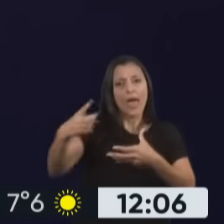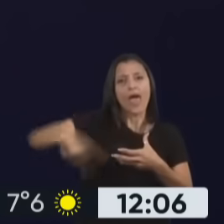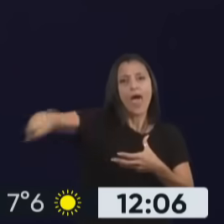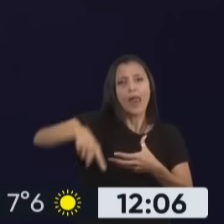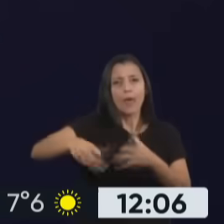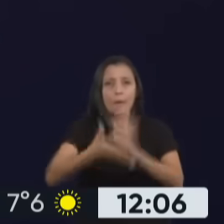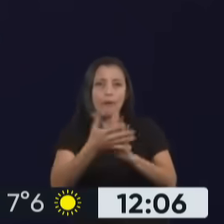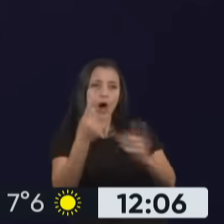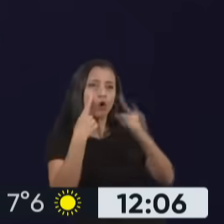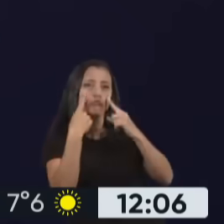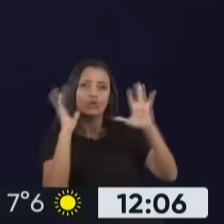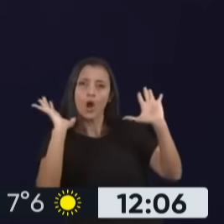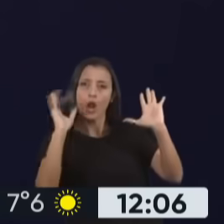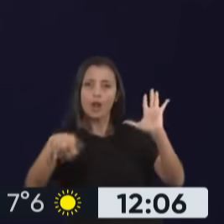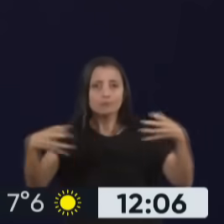y